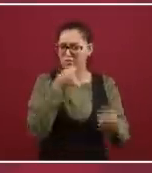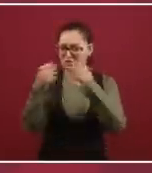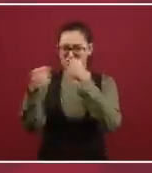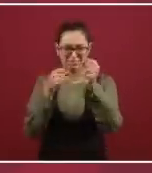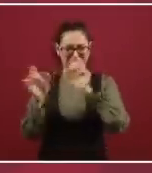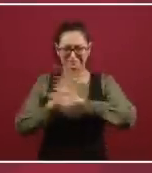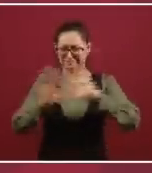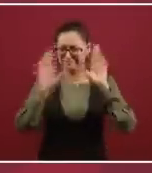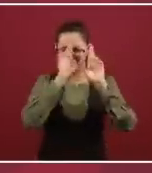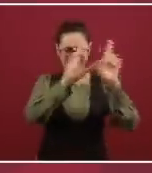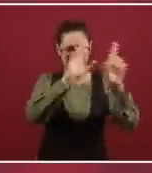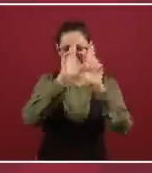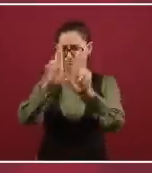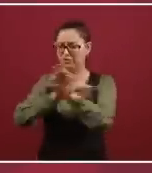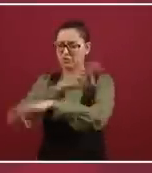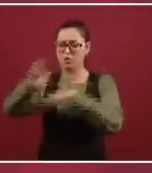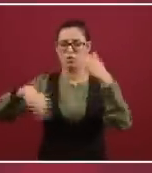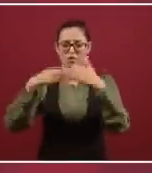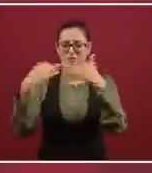Somos libres,